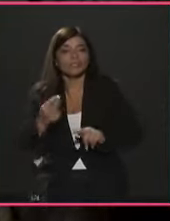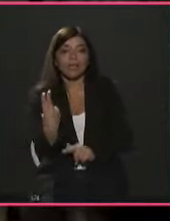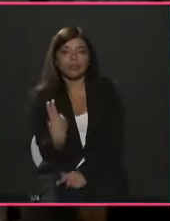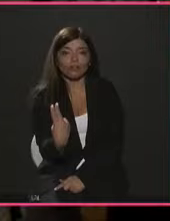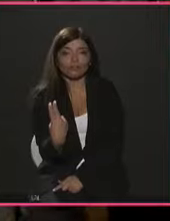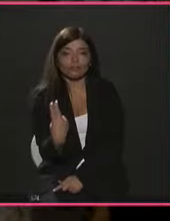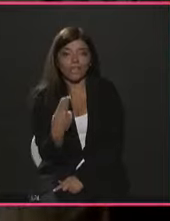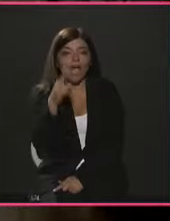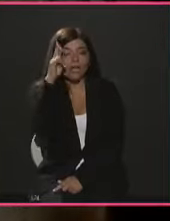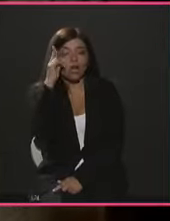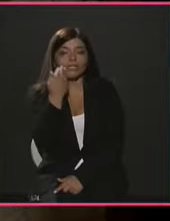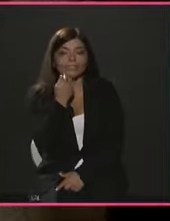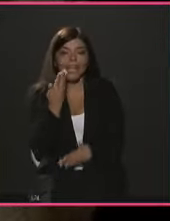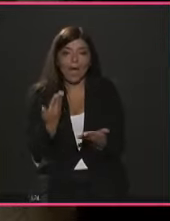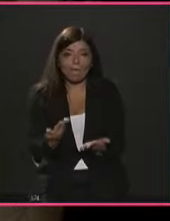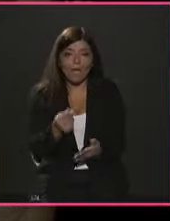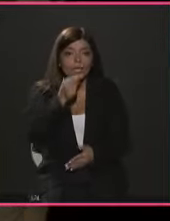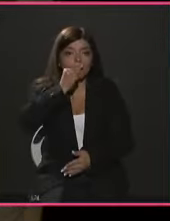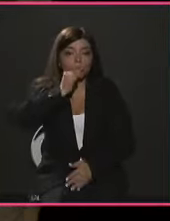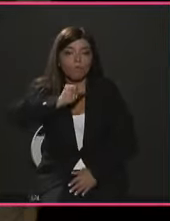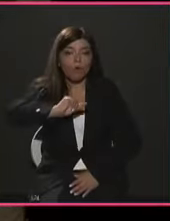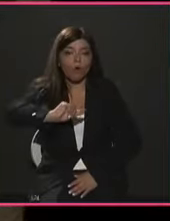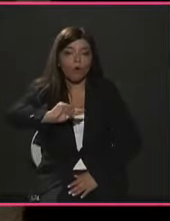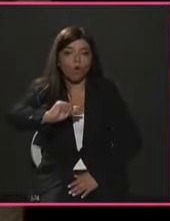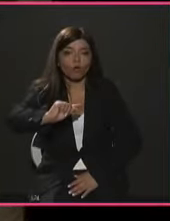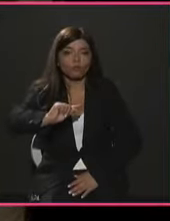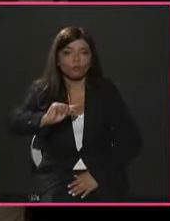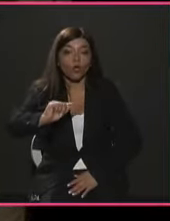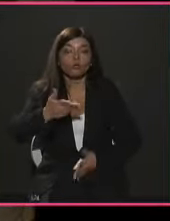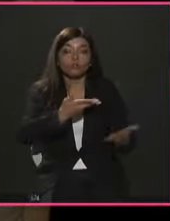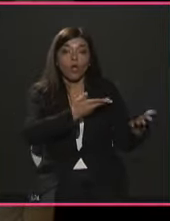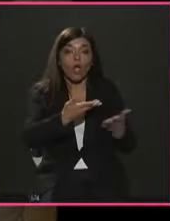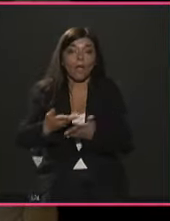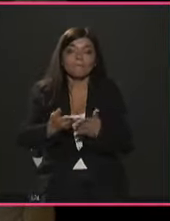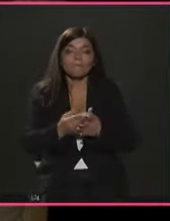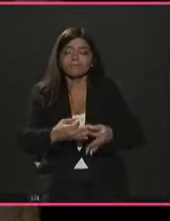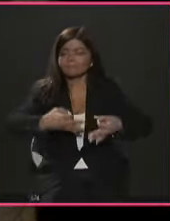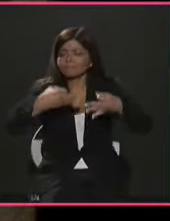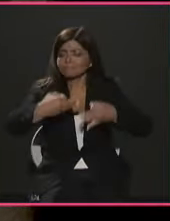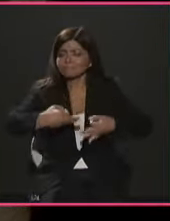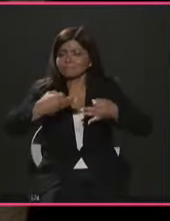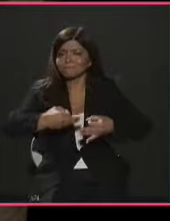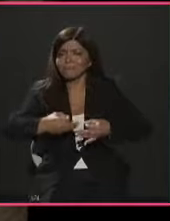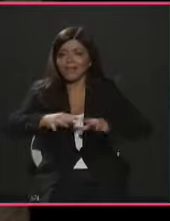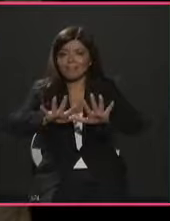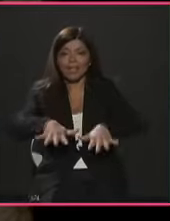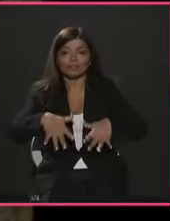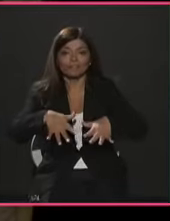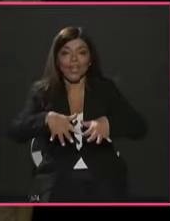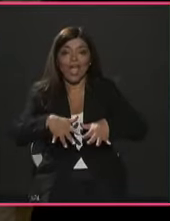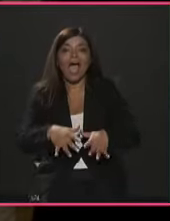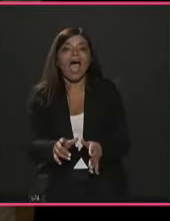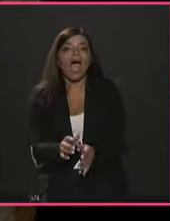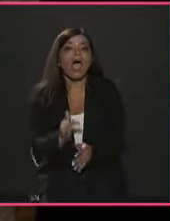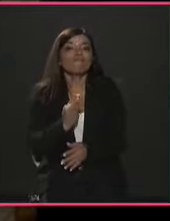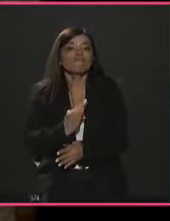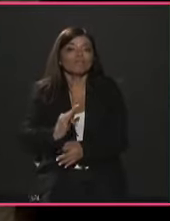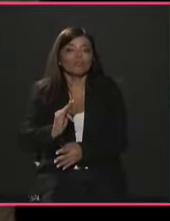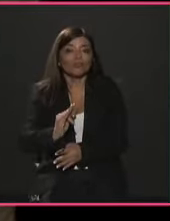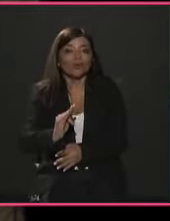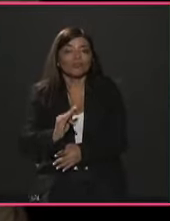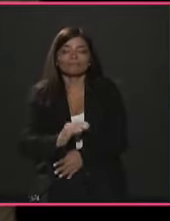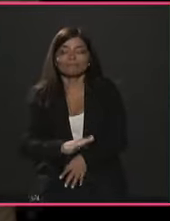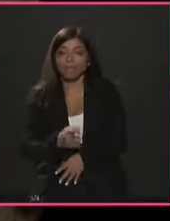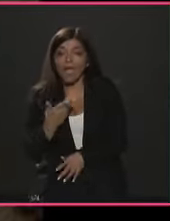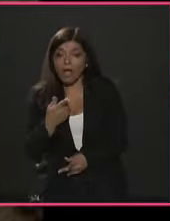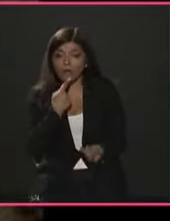2 recordar también que pronto viene una de las invitadas Estelares de este congreso futuro TR pero